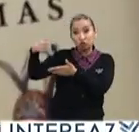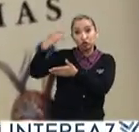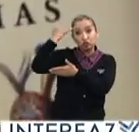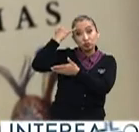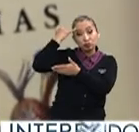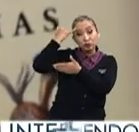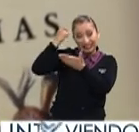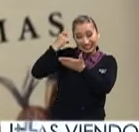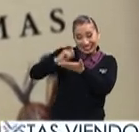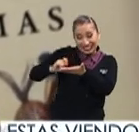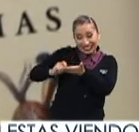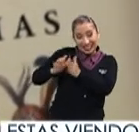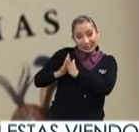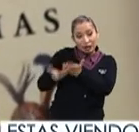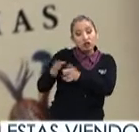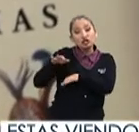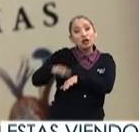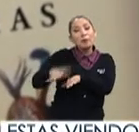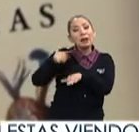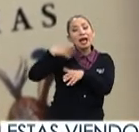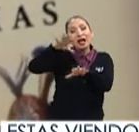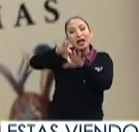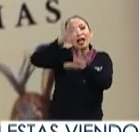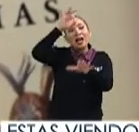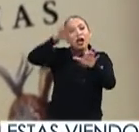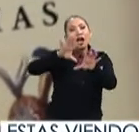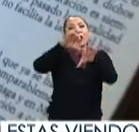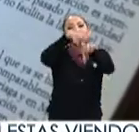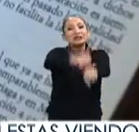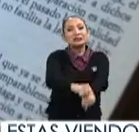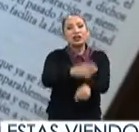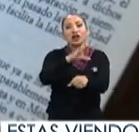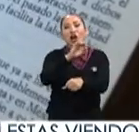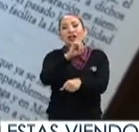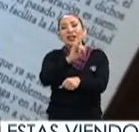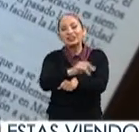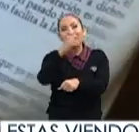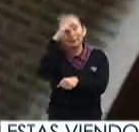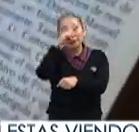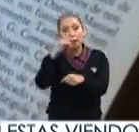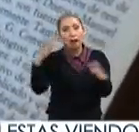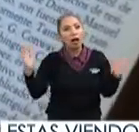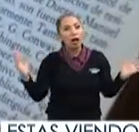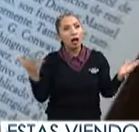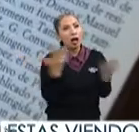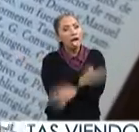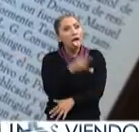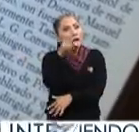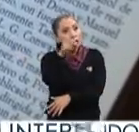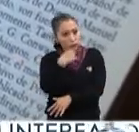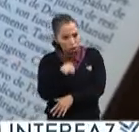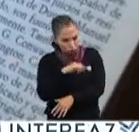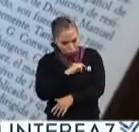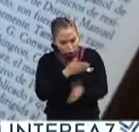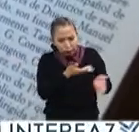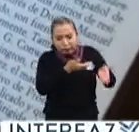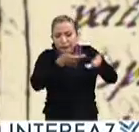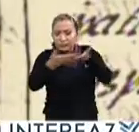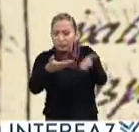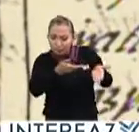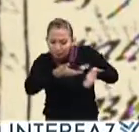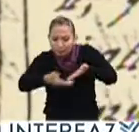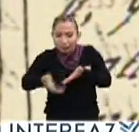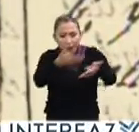iba a averiguar de la conquista de México. Hughes Thomas se sorprendió que nosotros fuimos capaces de